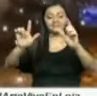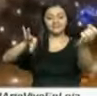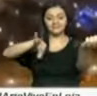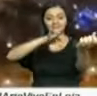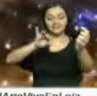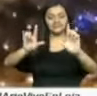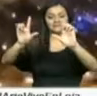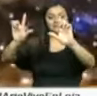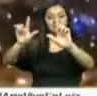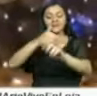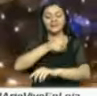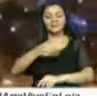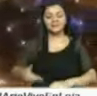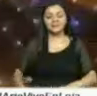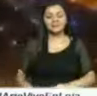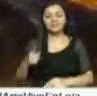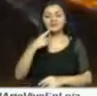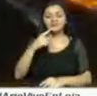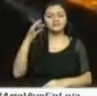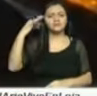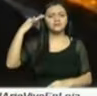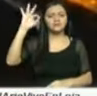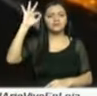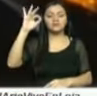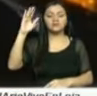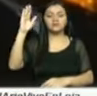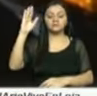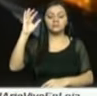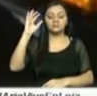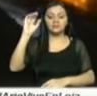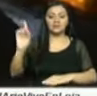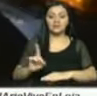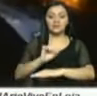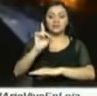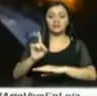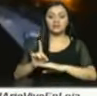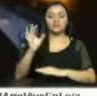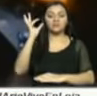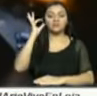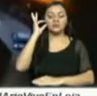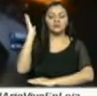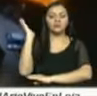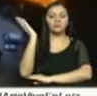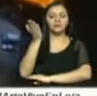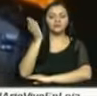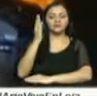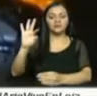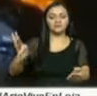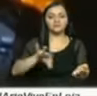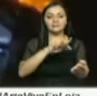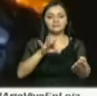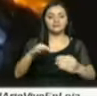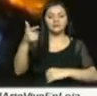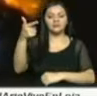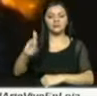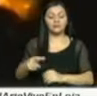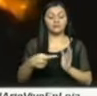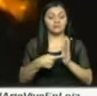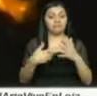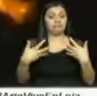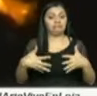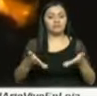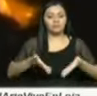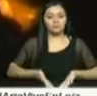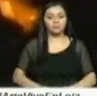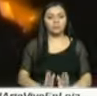al presidente de la República, la única maestra y directora de orquesta de allí de Loja. Por cierto, ella es de